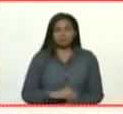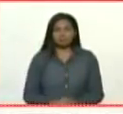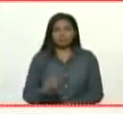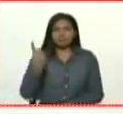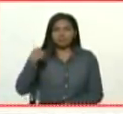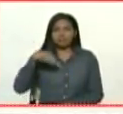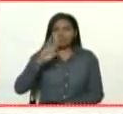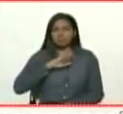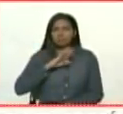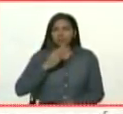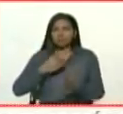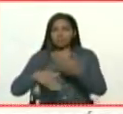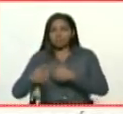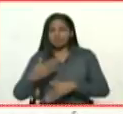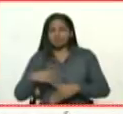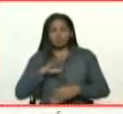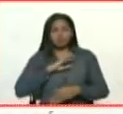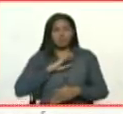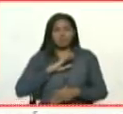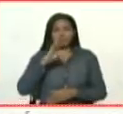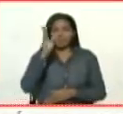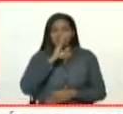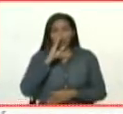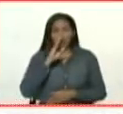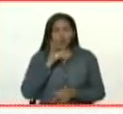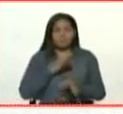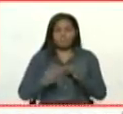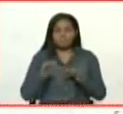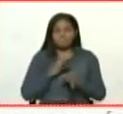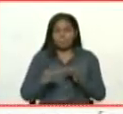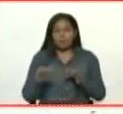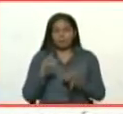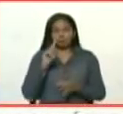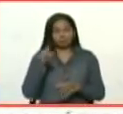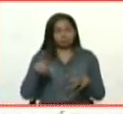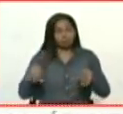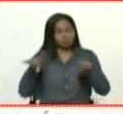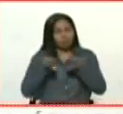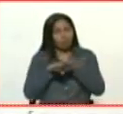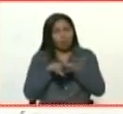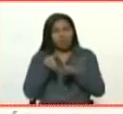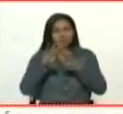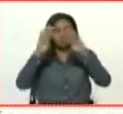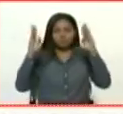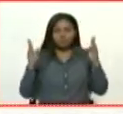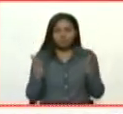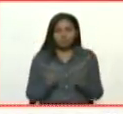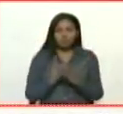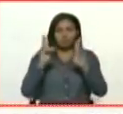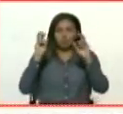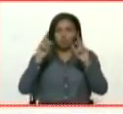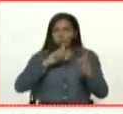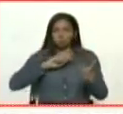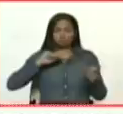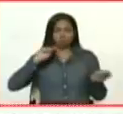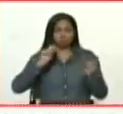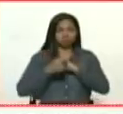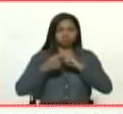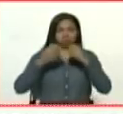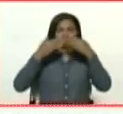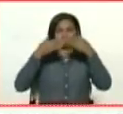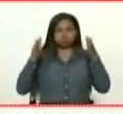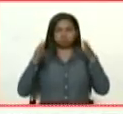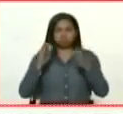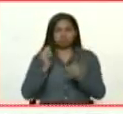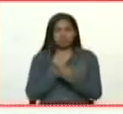tengan su servicio bancario en petro y en criptomonedas. Ese es el mundo nuevo que debemos abrirle